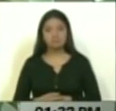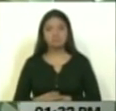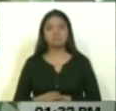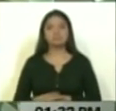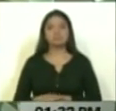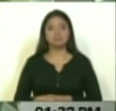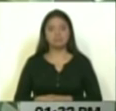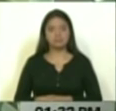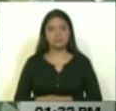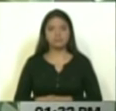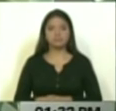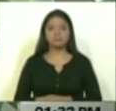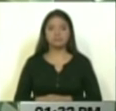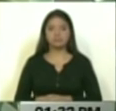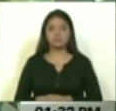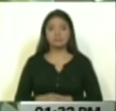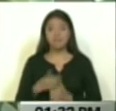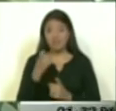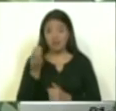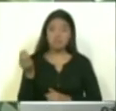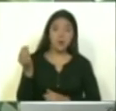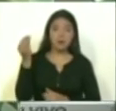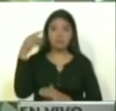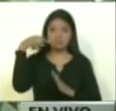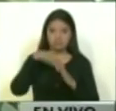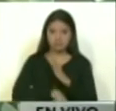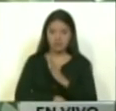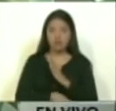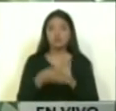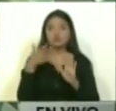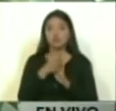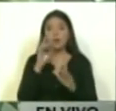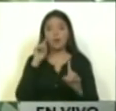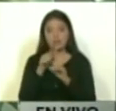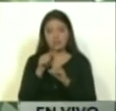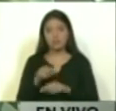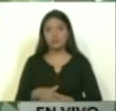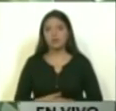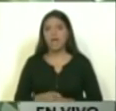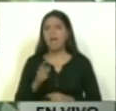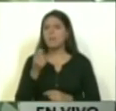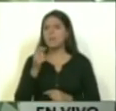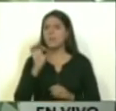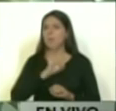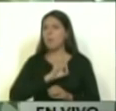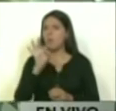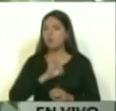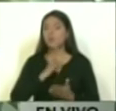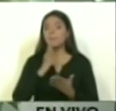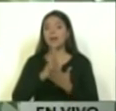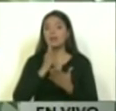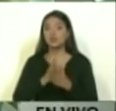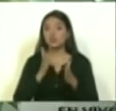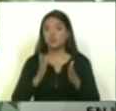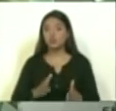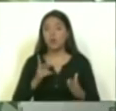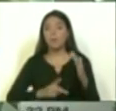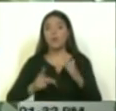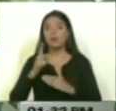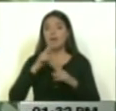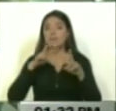Hay que ir mucho más allá de esta meta. El monto de esta beca para estudios de posgrado e investigación